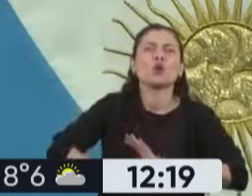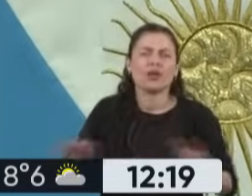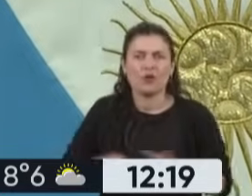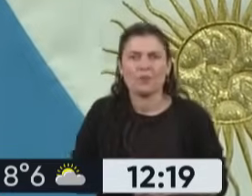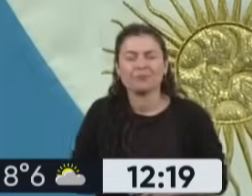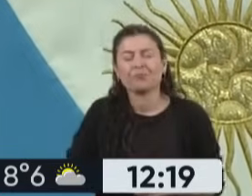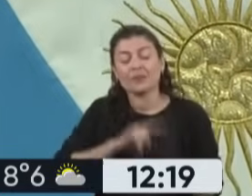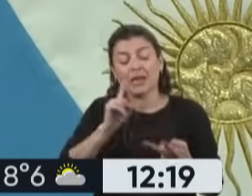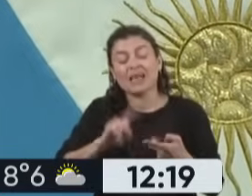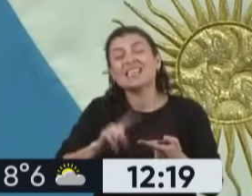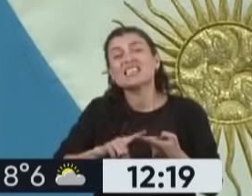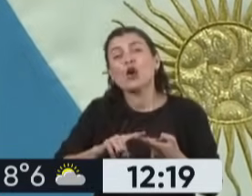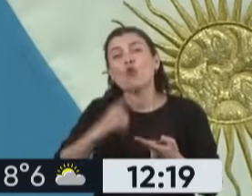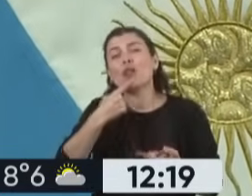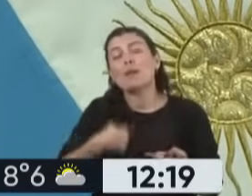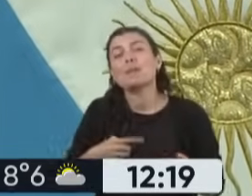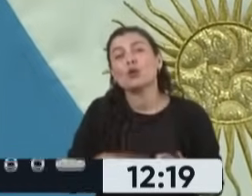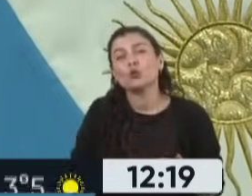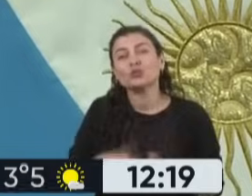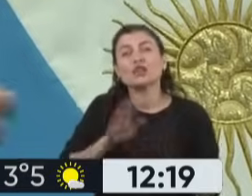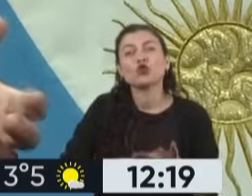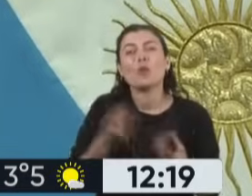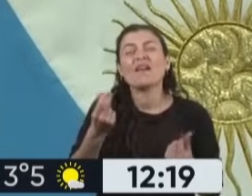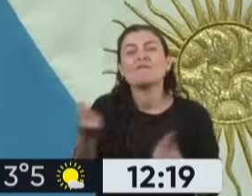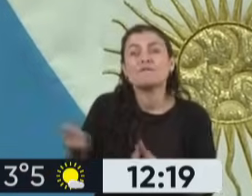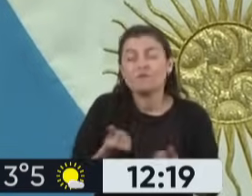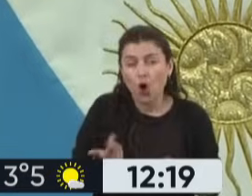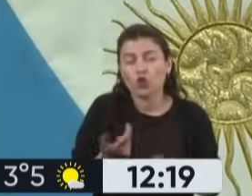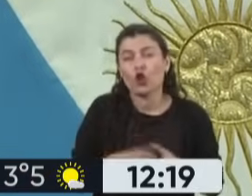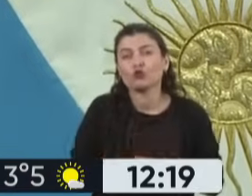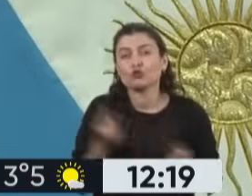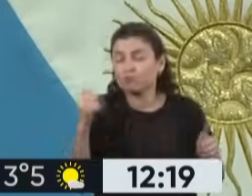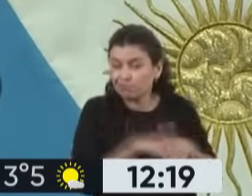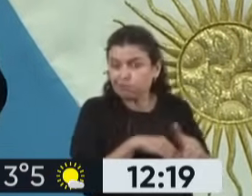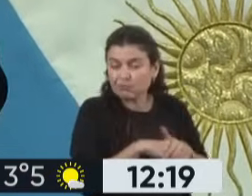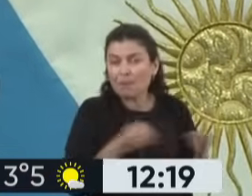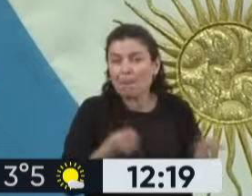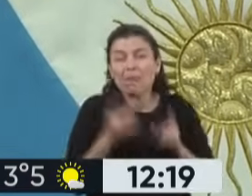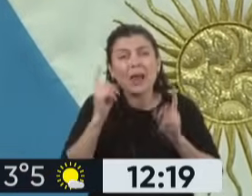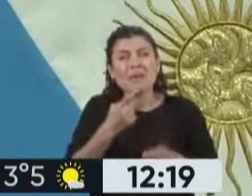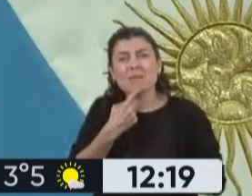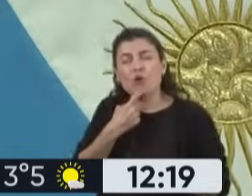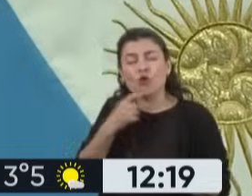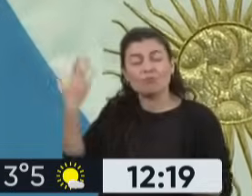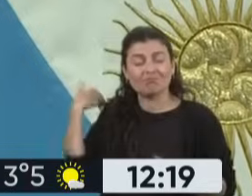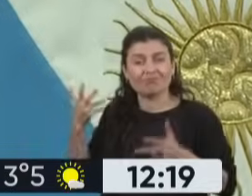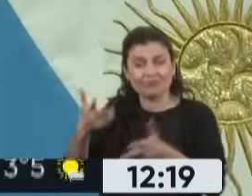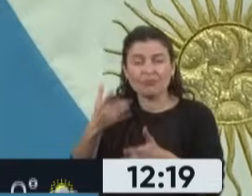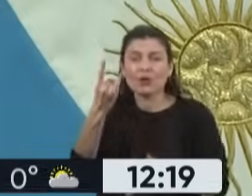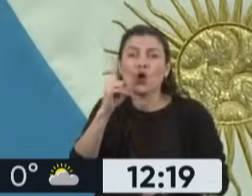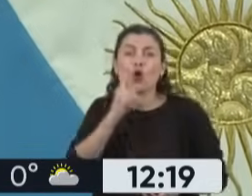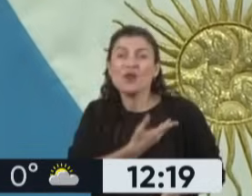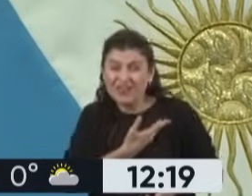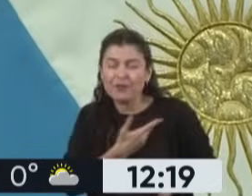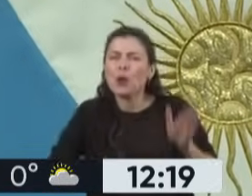segunda pregunta del origen y licitud de fondos, como bien dijo Manuel, la UIF va a estar sacando regulación en